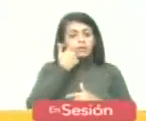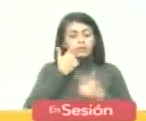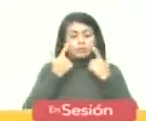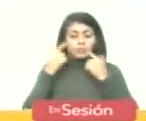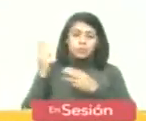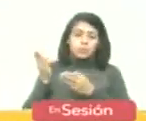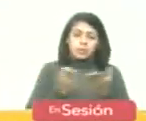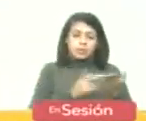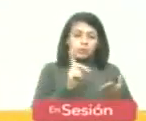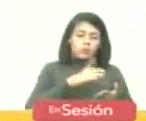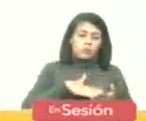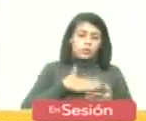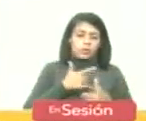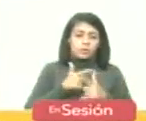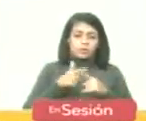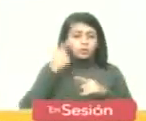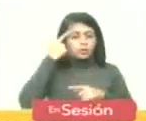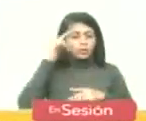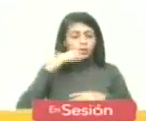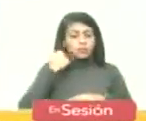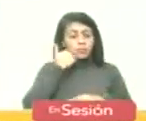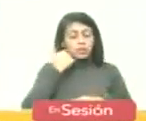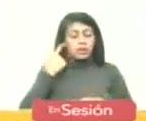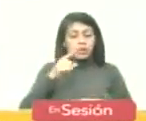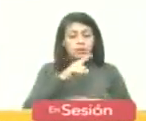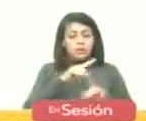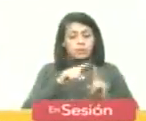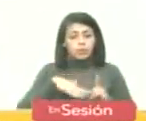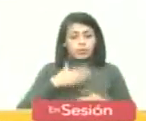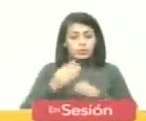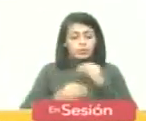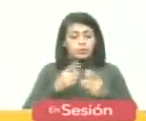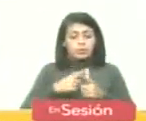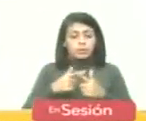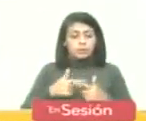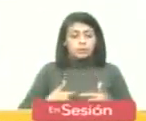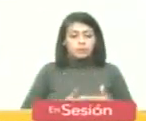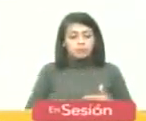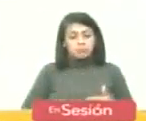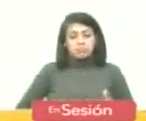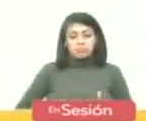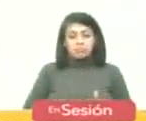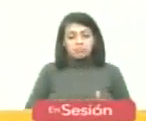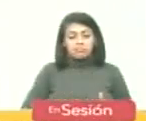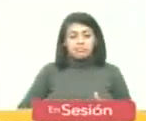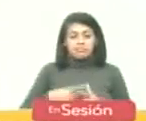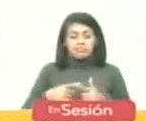recibir. No sabemos qué enfermedad tenía. Podría haber sido algo gastrointestinal, podría haber sido.